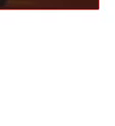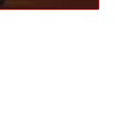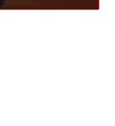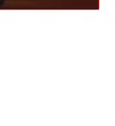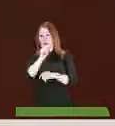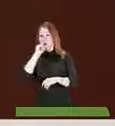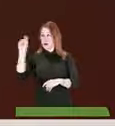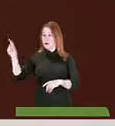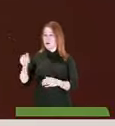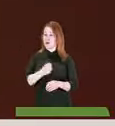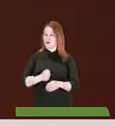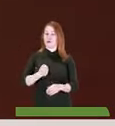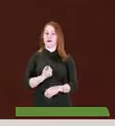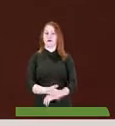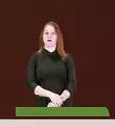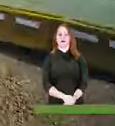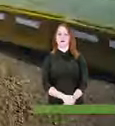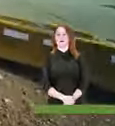favor.